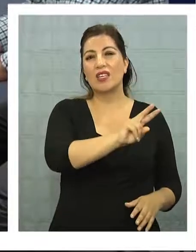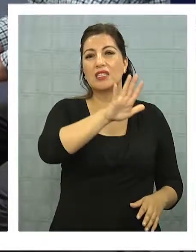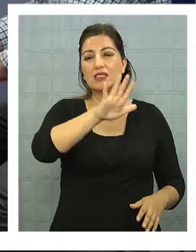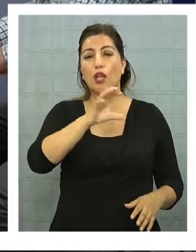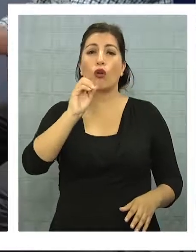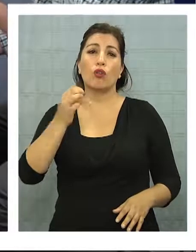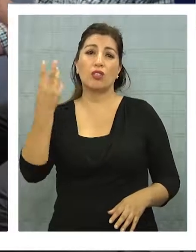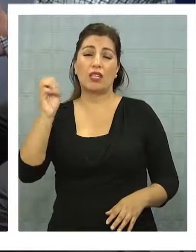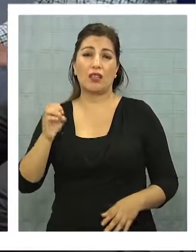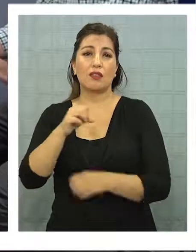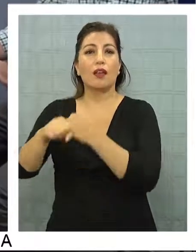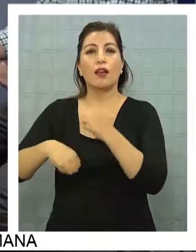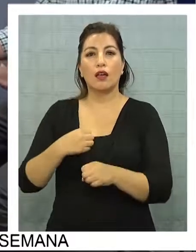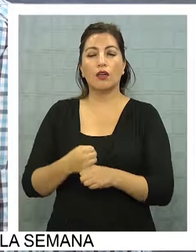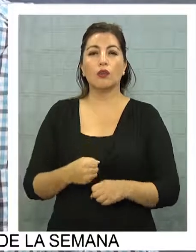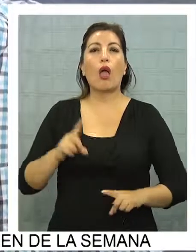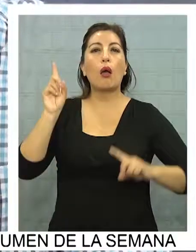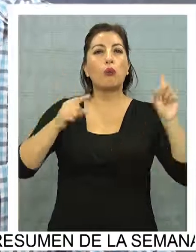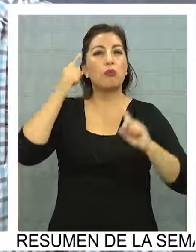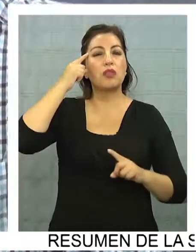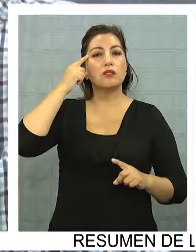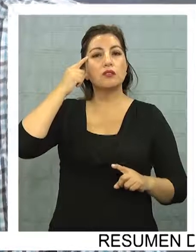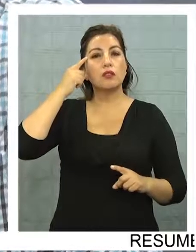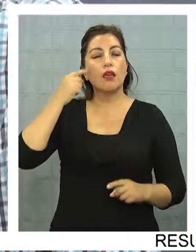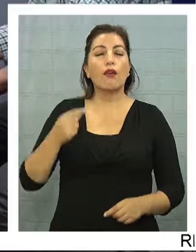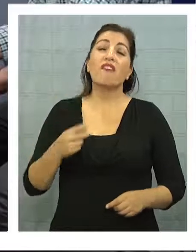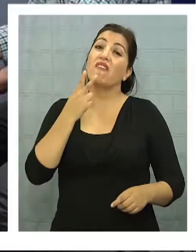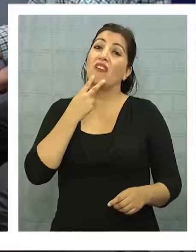AFP, los fondos de pensiones se hacen cargo